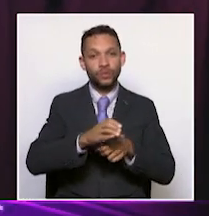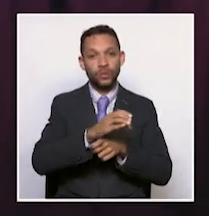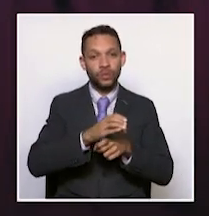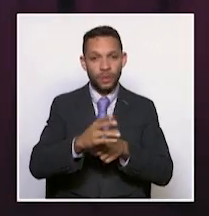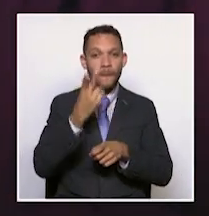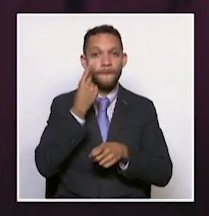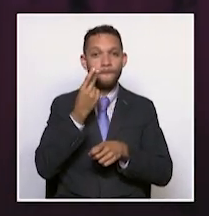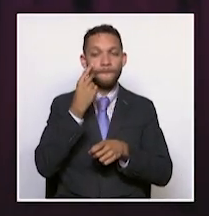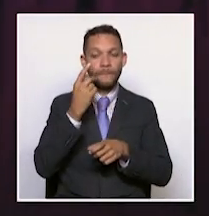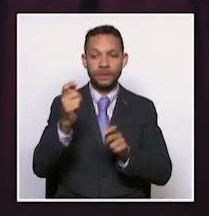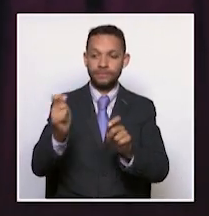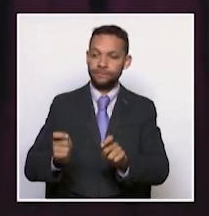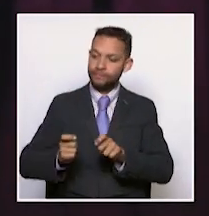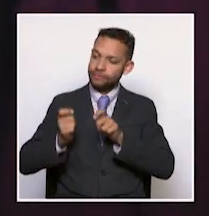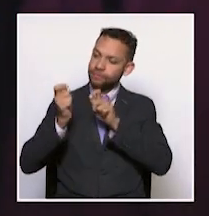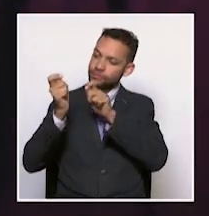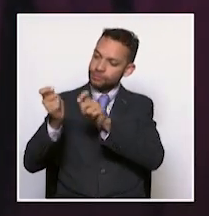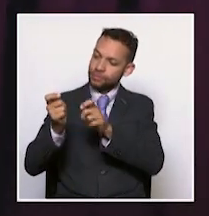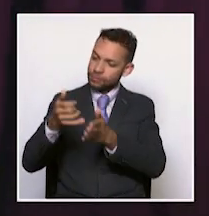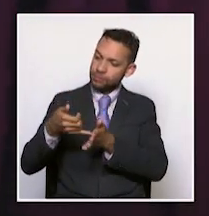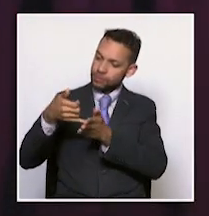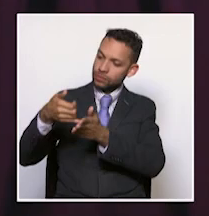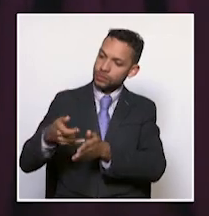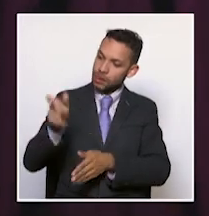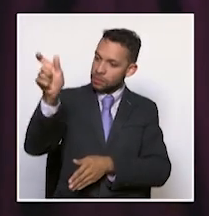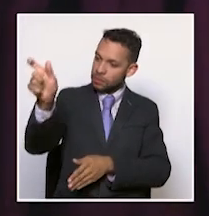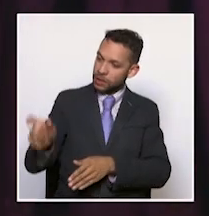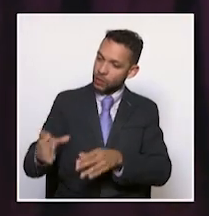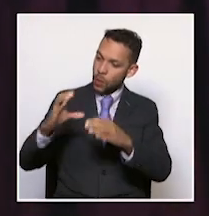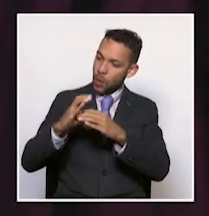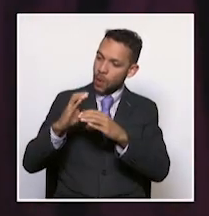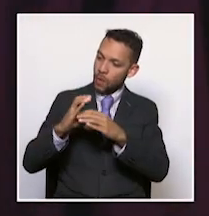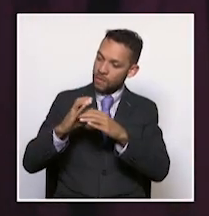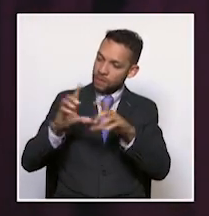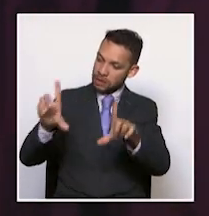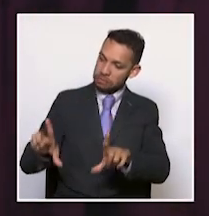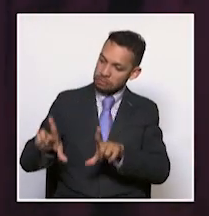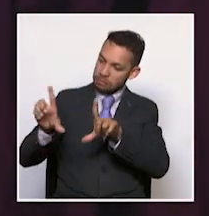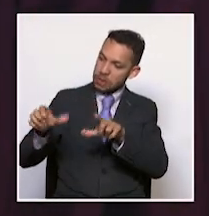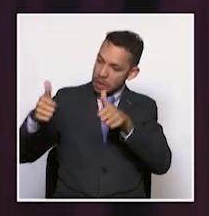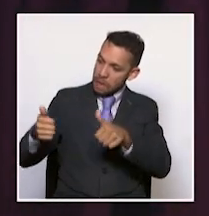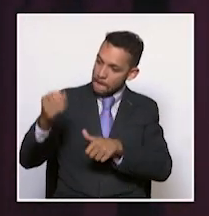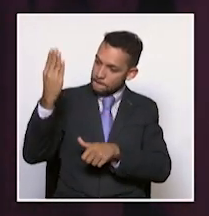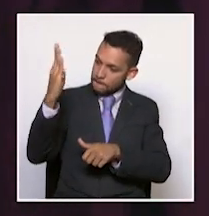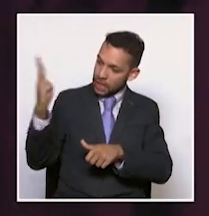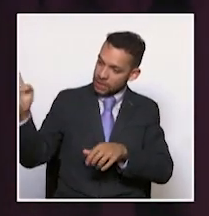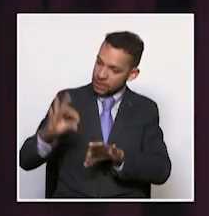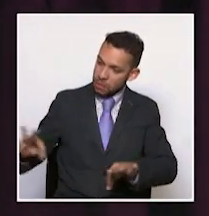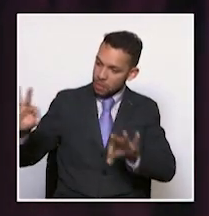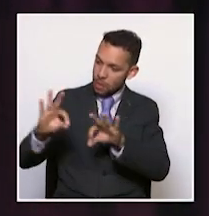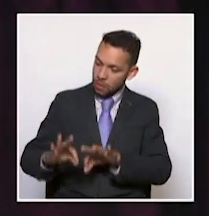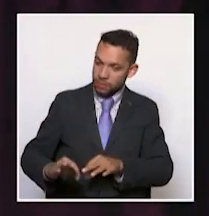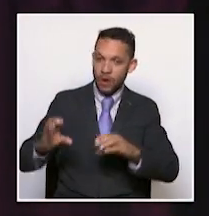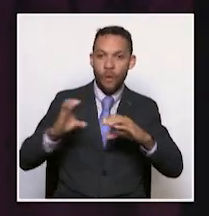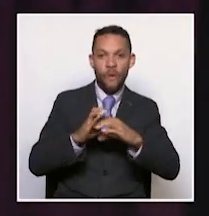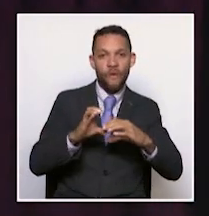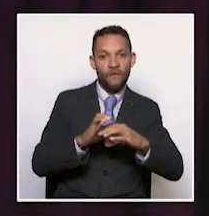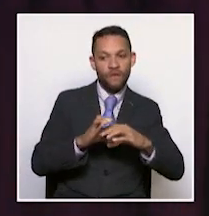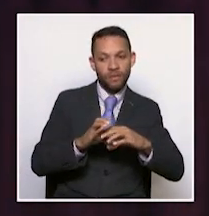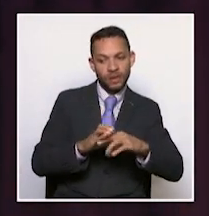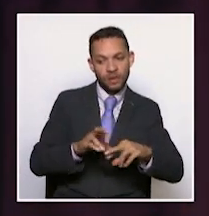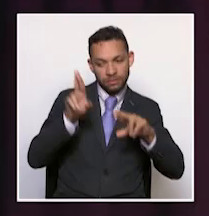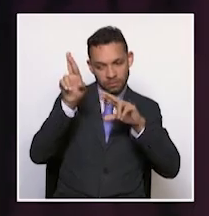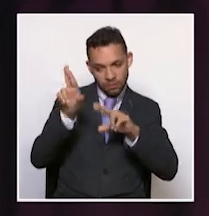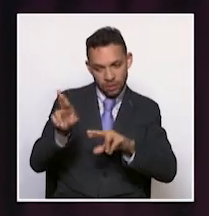el acto de entrega del reconocimiento al Bachiller Confamiliar 2017, un reconocimiento que hace la caja de compensación en